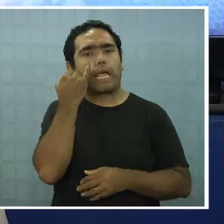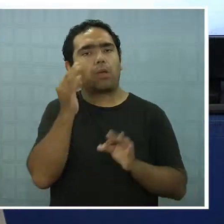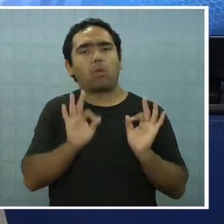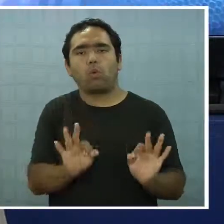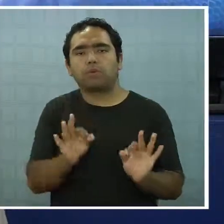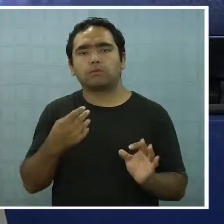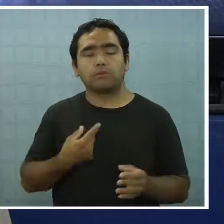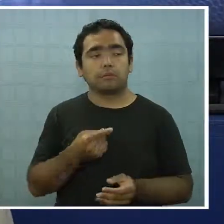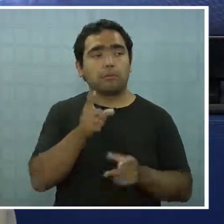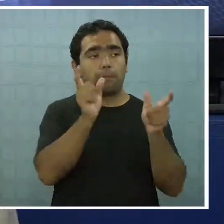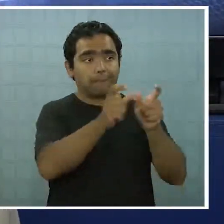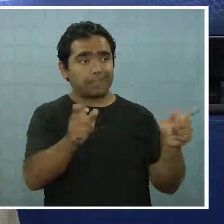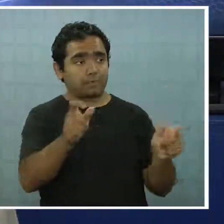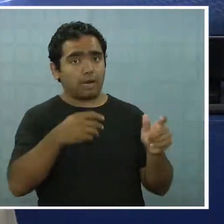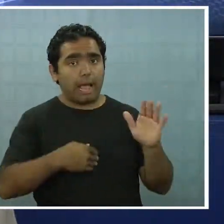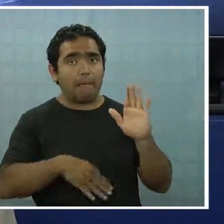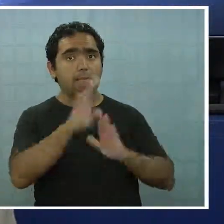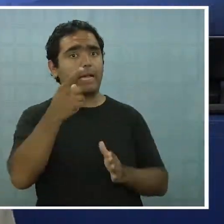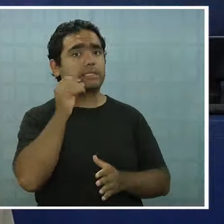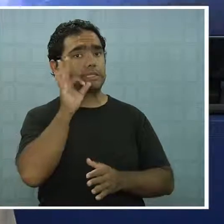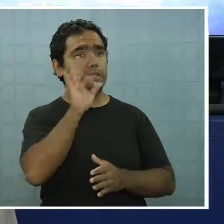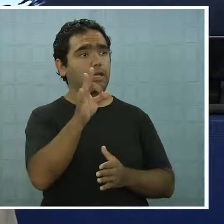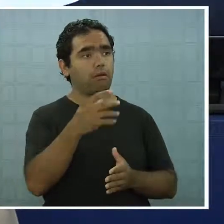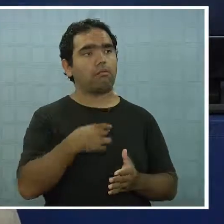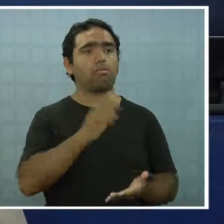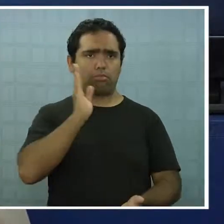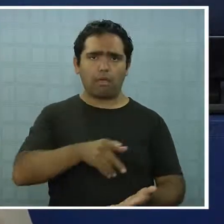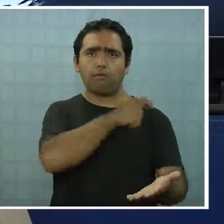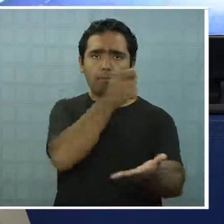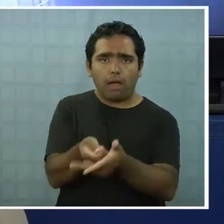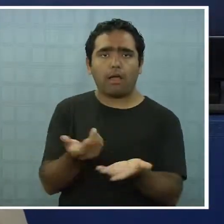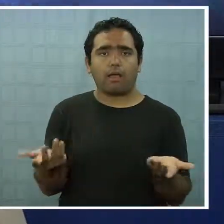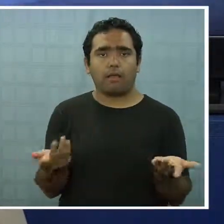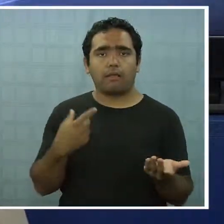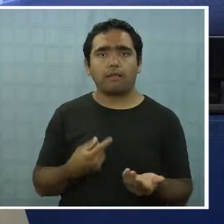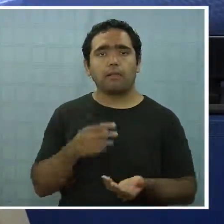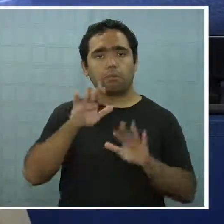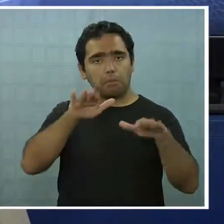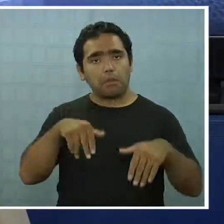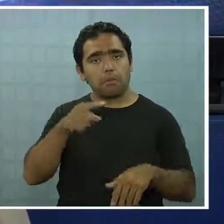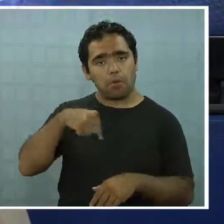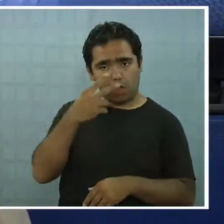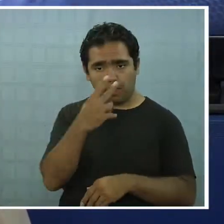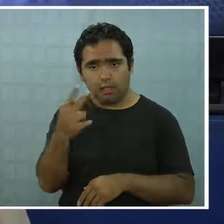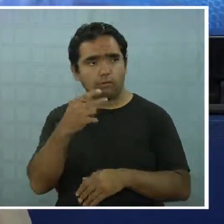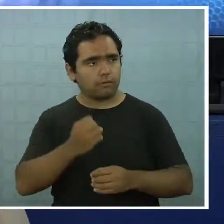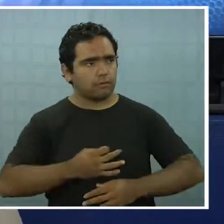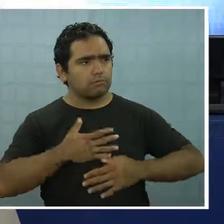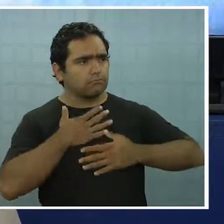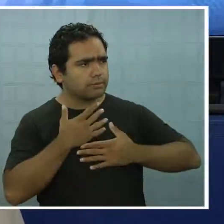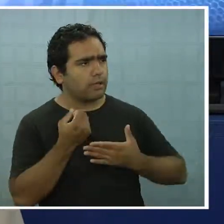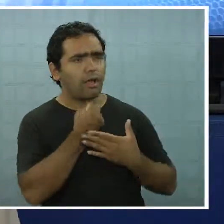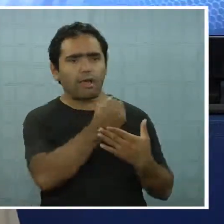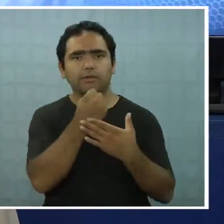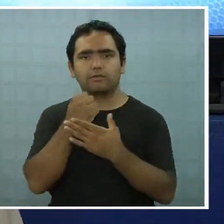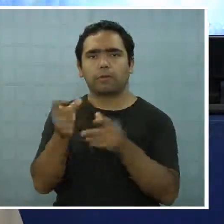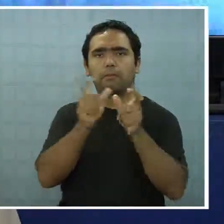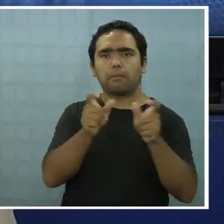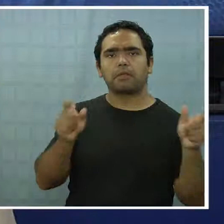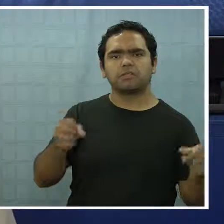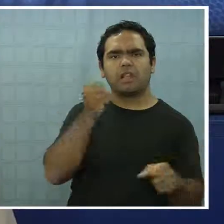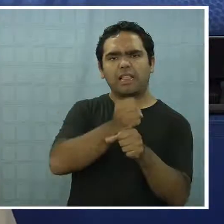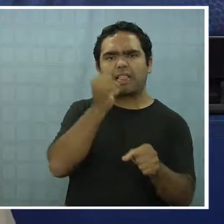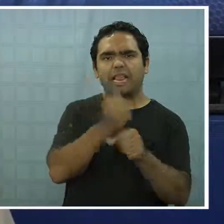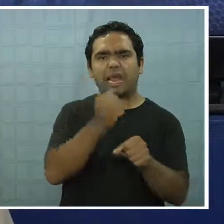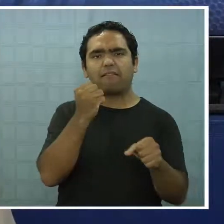los que tienen más que no quieran pagar. Yo creo que hay que ser solidario, tal como hemos visto la solidaridad, que hoy día yo estoy emocionada. He visto trabajadores de